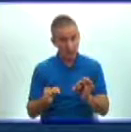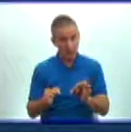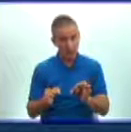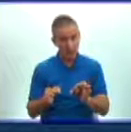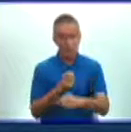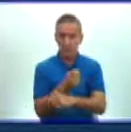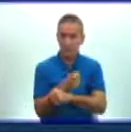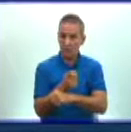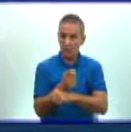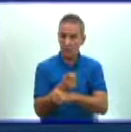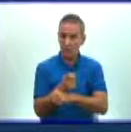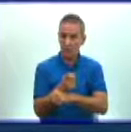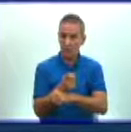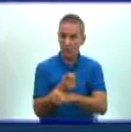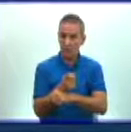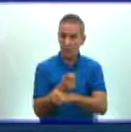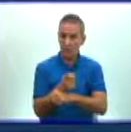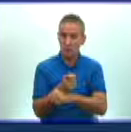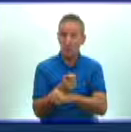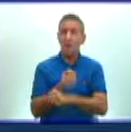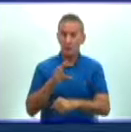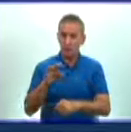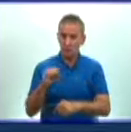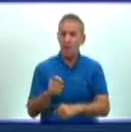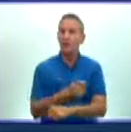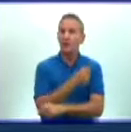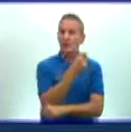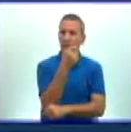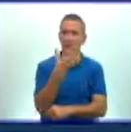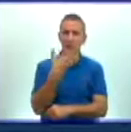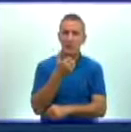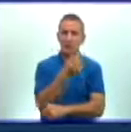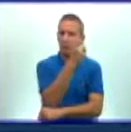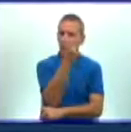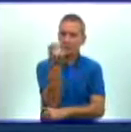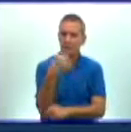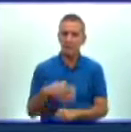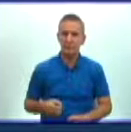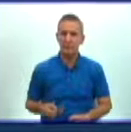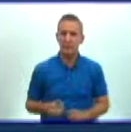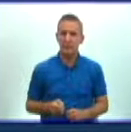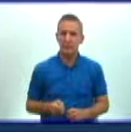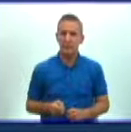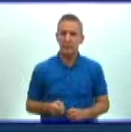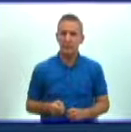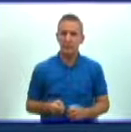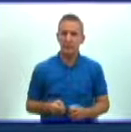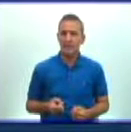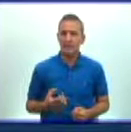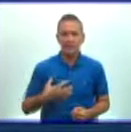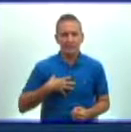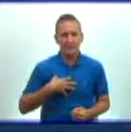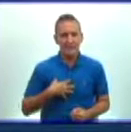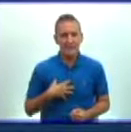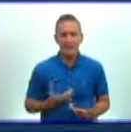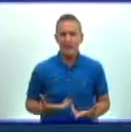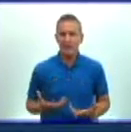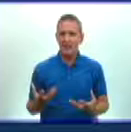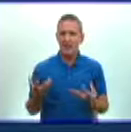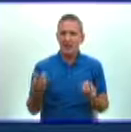educador, y estoy hablando del buen maestro, es un manantial de bondad, honestidad